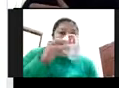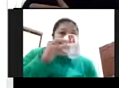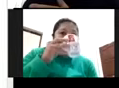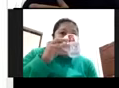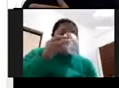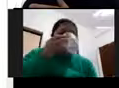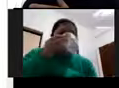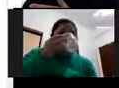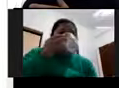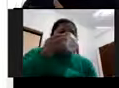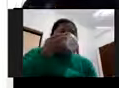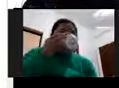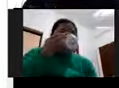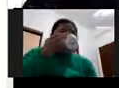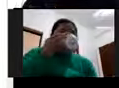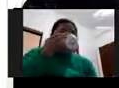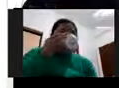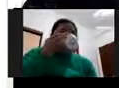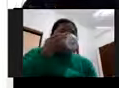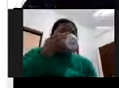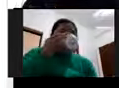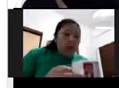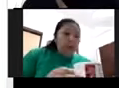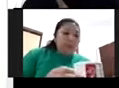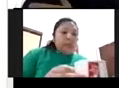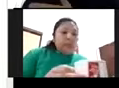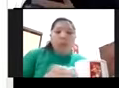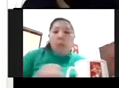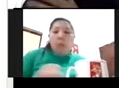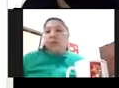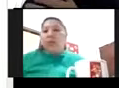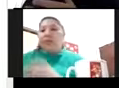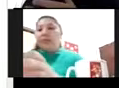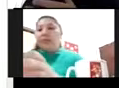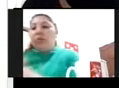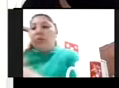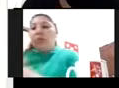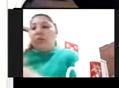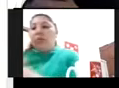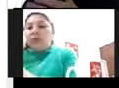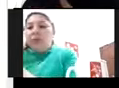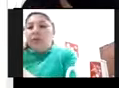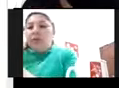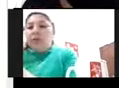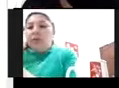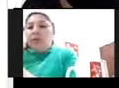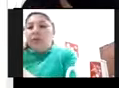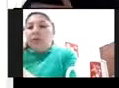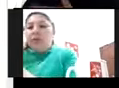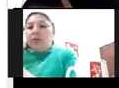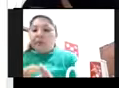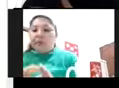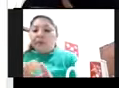sin conocimiento de la sociedad. Cuanto más públicos sean los actos de gobierno, más transparencia vamos a